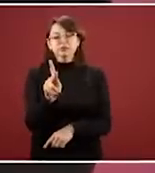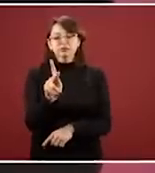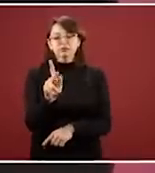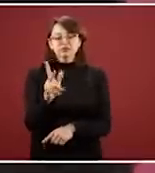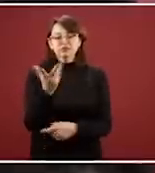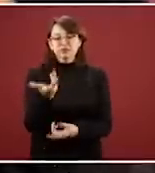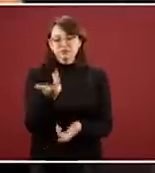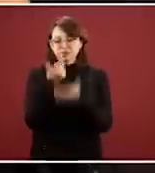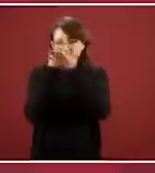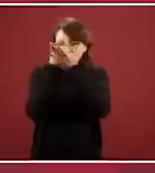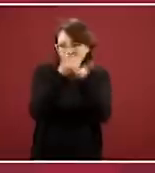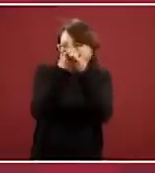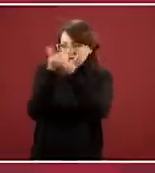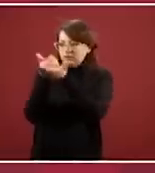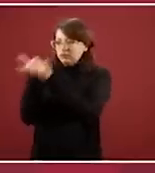en vez de ayudarles,